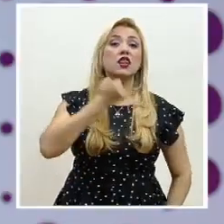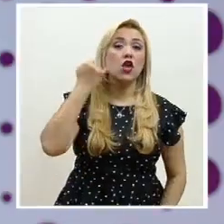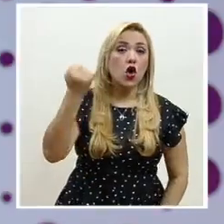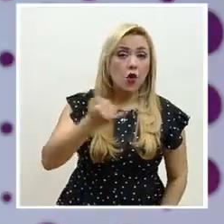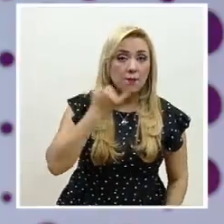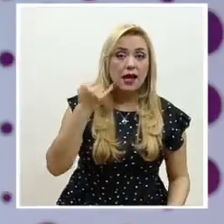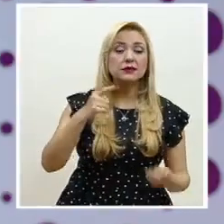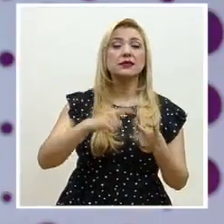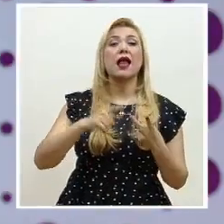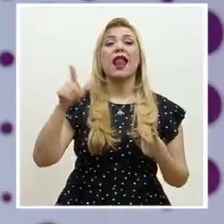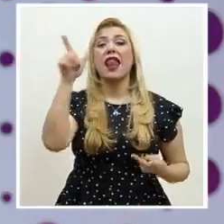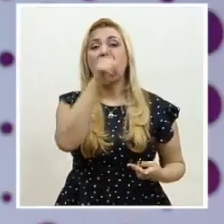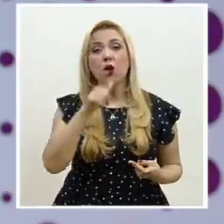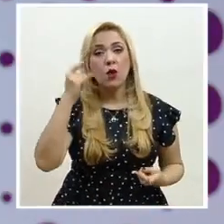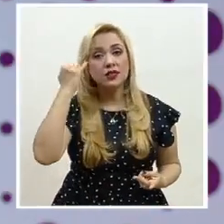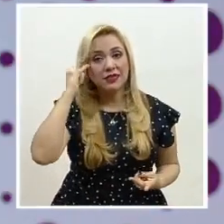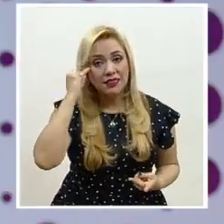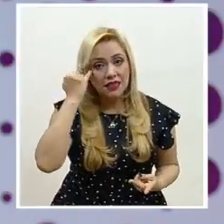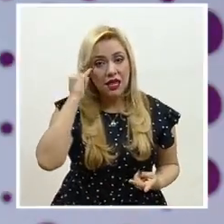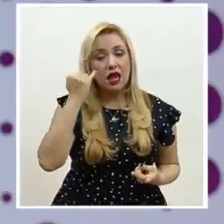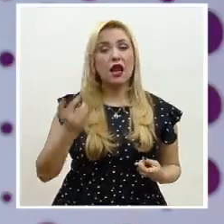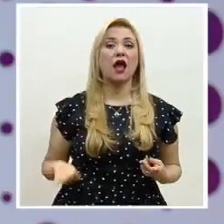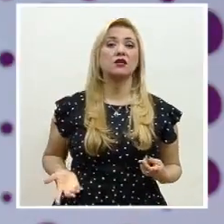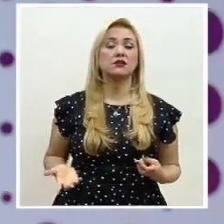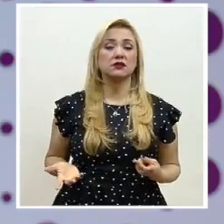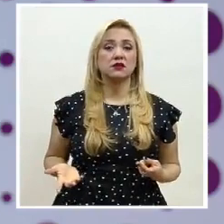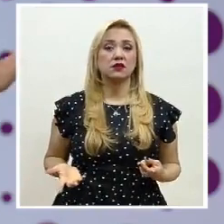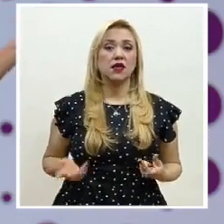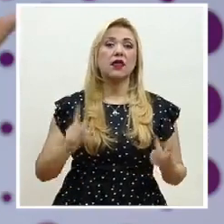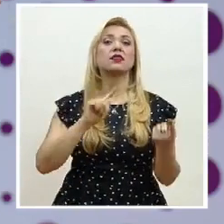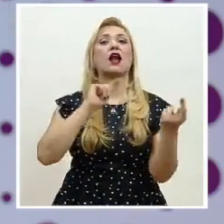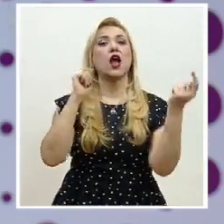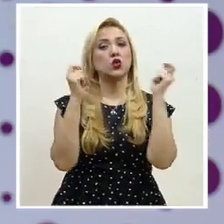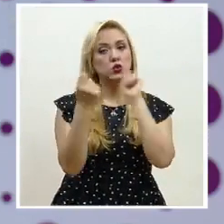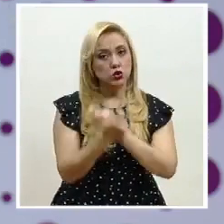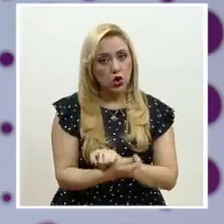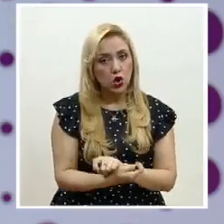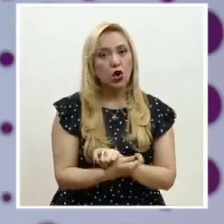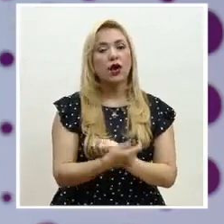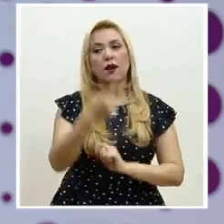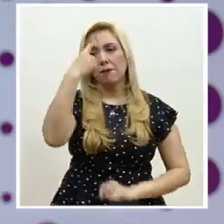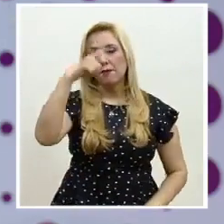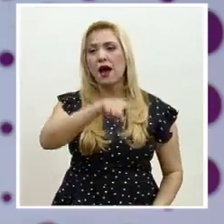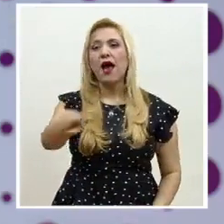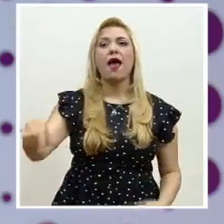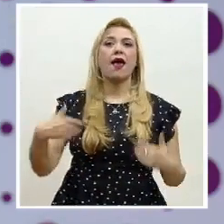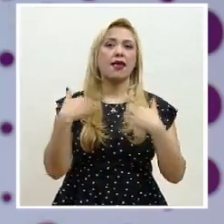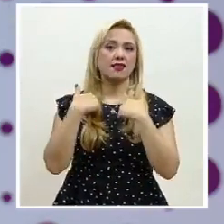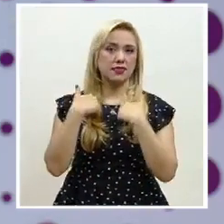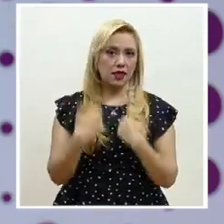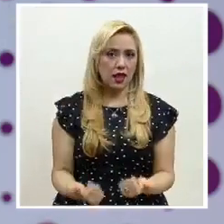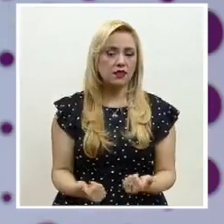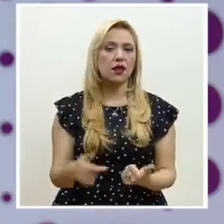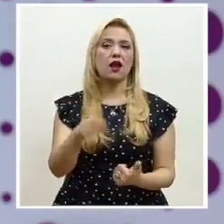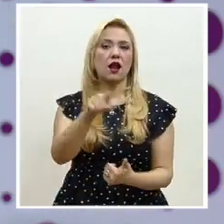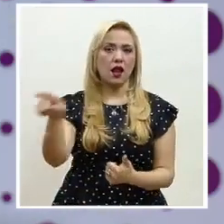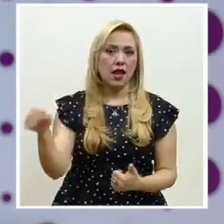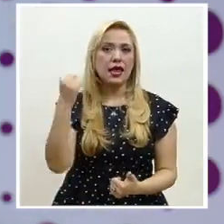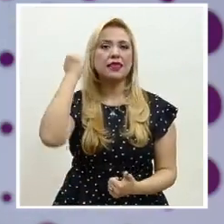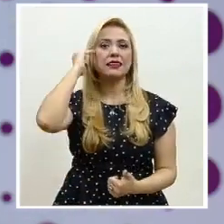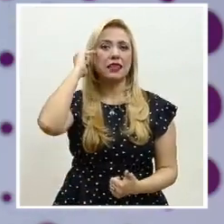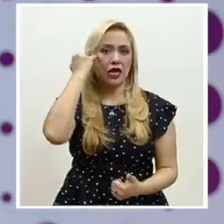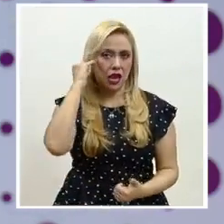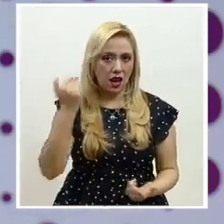idiomas, lenguas originarias indígenas que tenemos, para que también lleguen esas sentencias a esos grupos de personas,